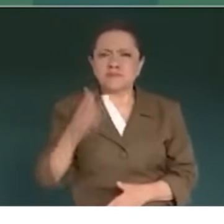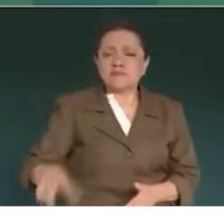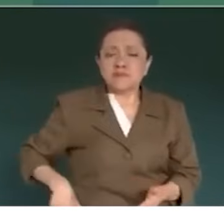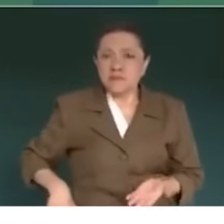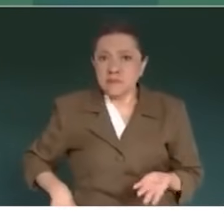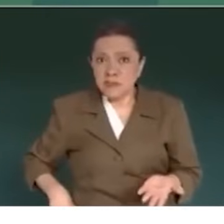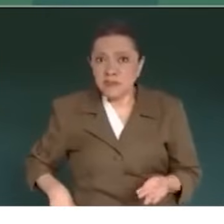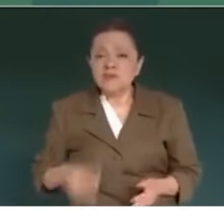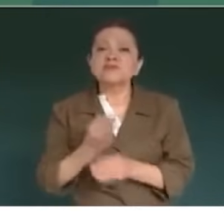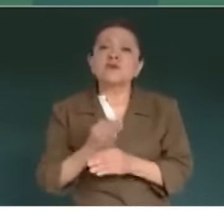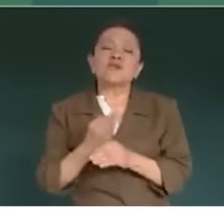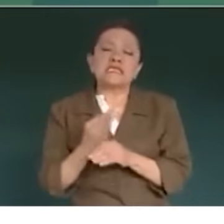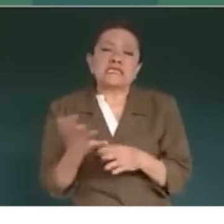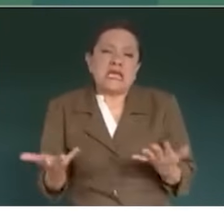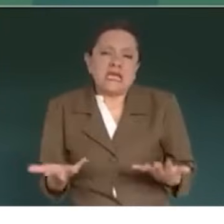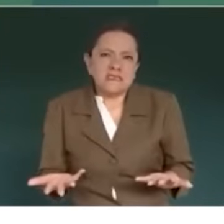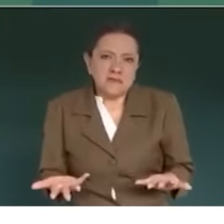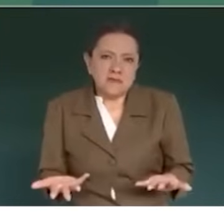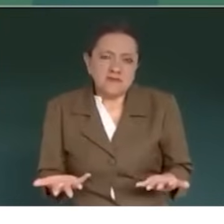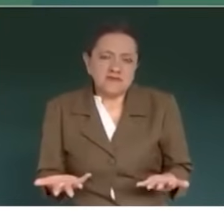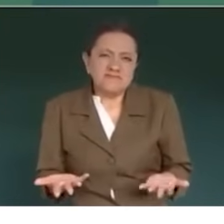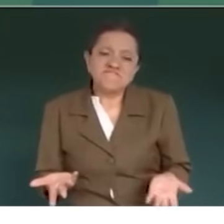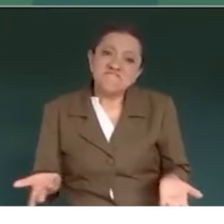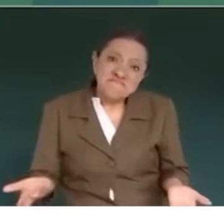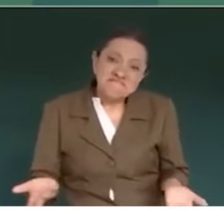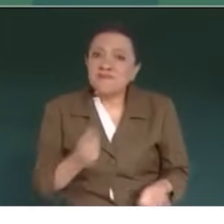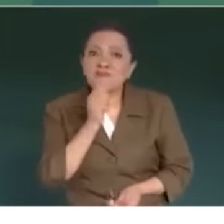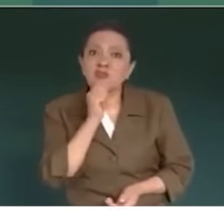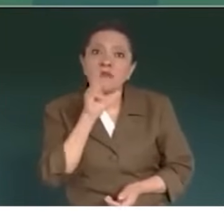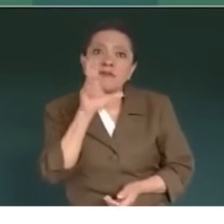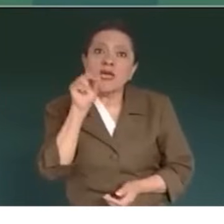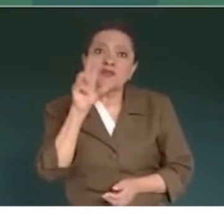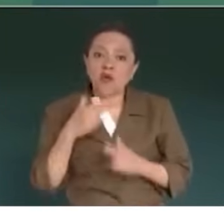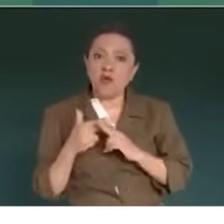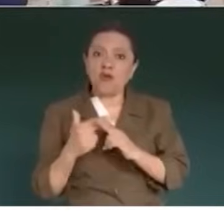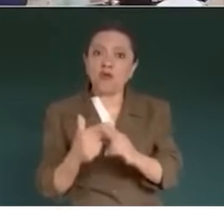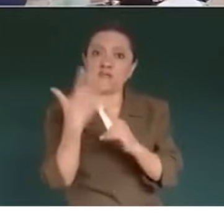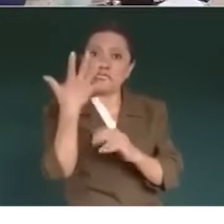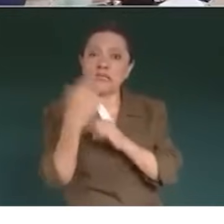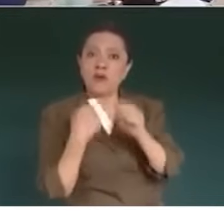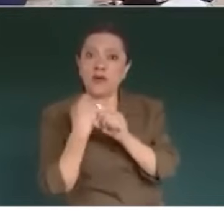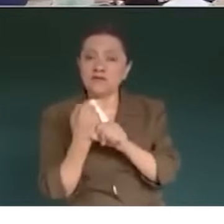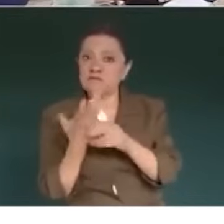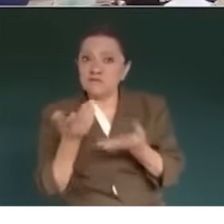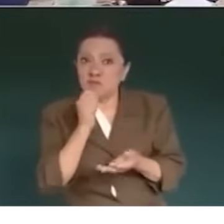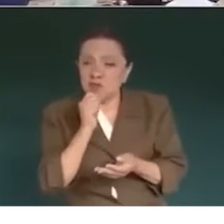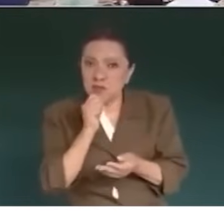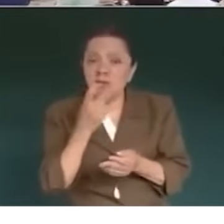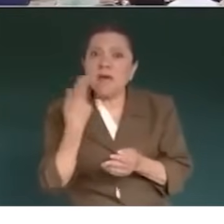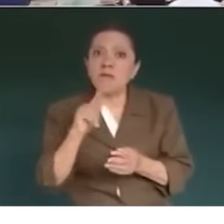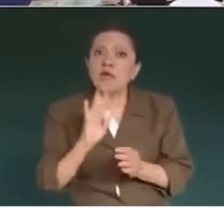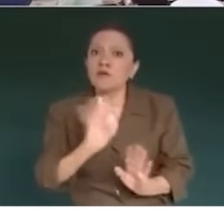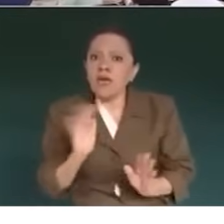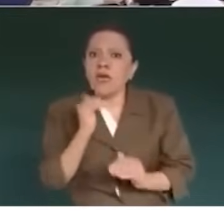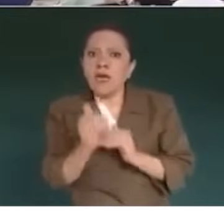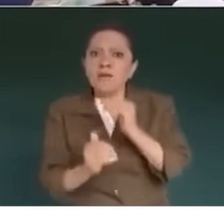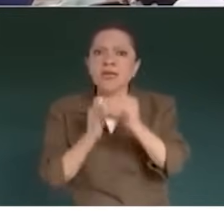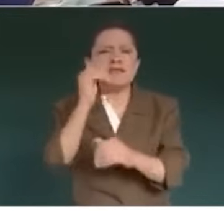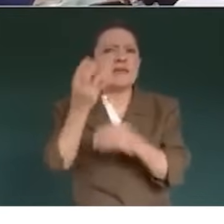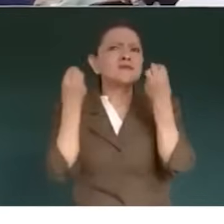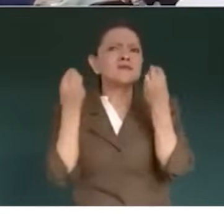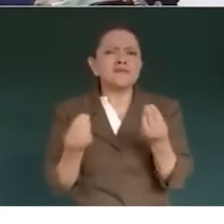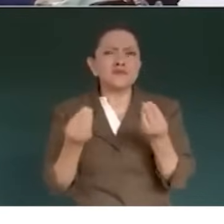Lo que llevamos, todavía no cumplimos 5 años. Hemos avanzado muchísimo, pero era